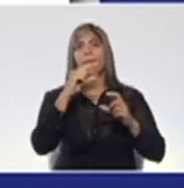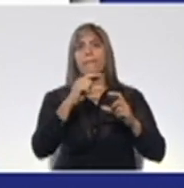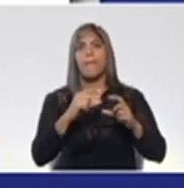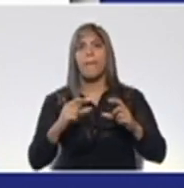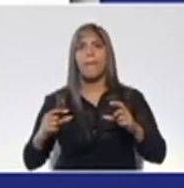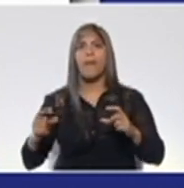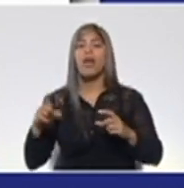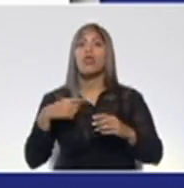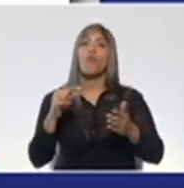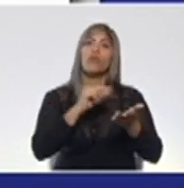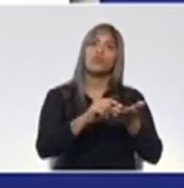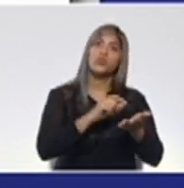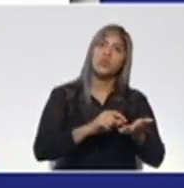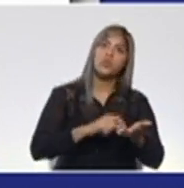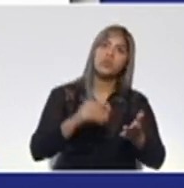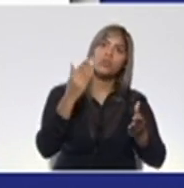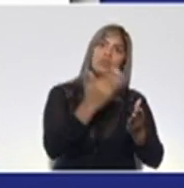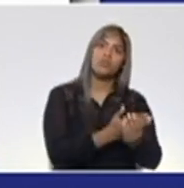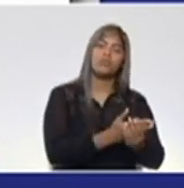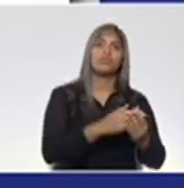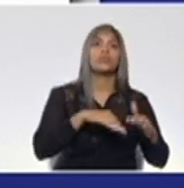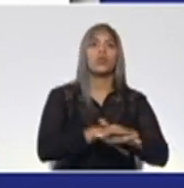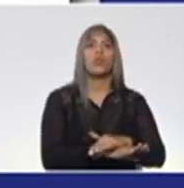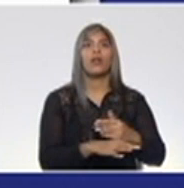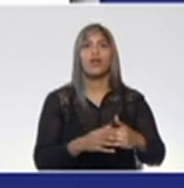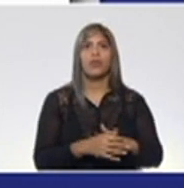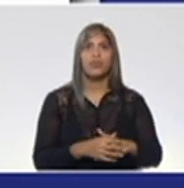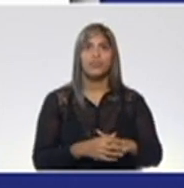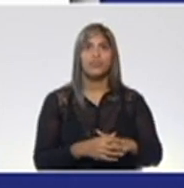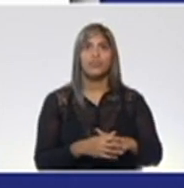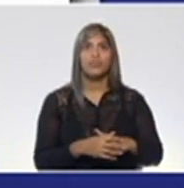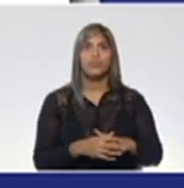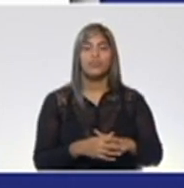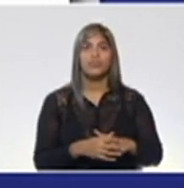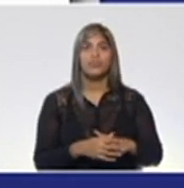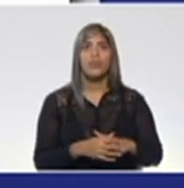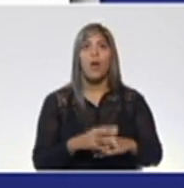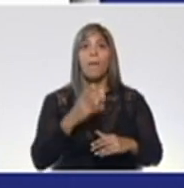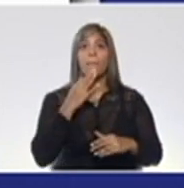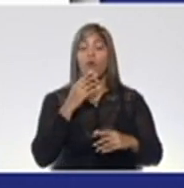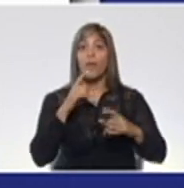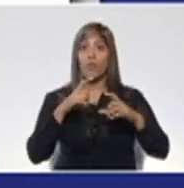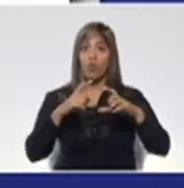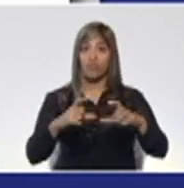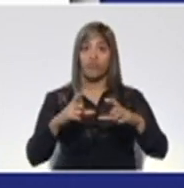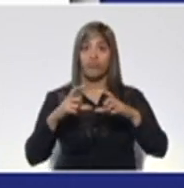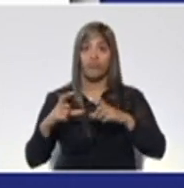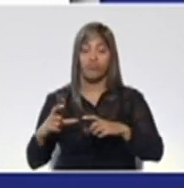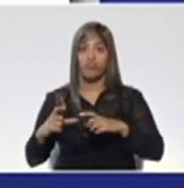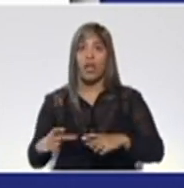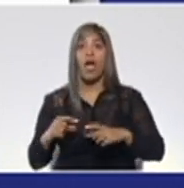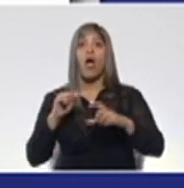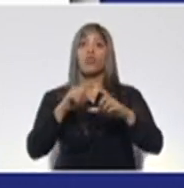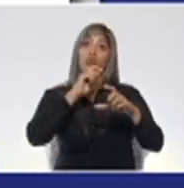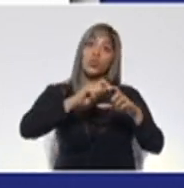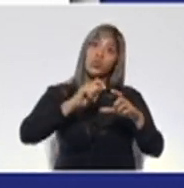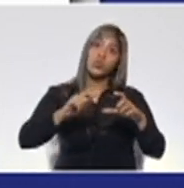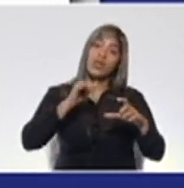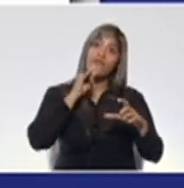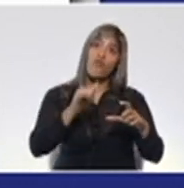y lo ubicamos dentro de estas fichas. En cada ficha vamos a organizar esa